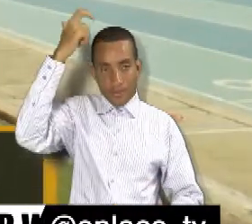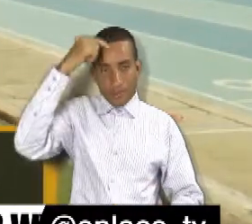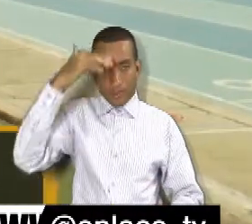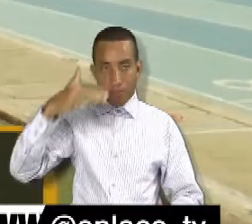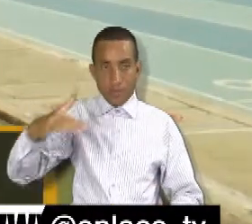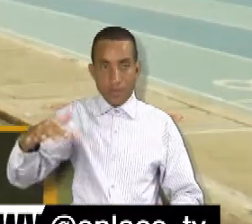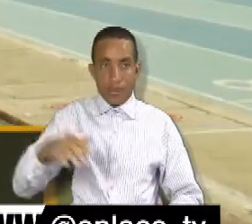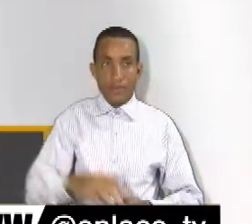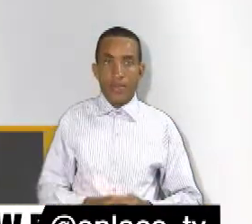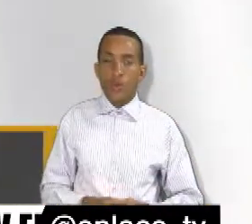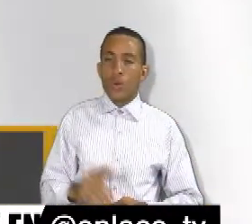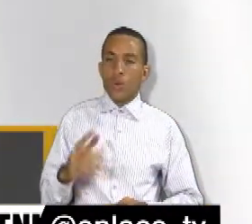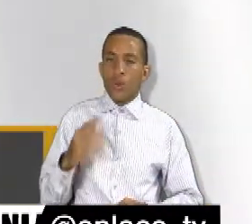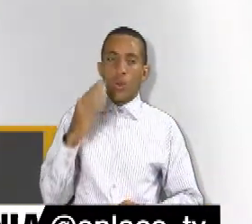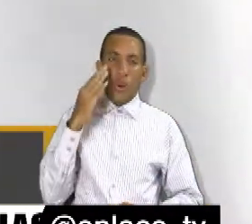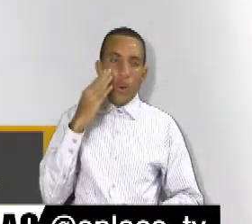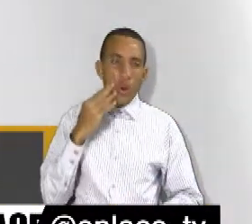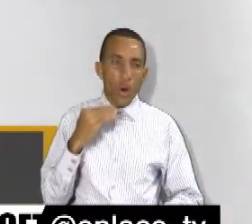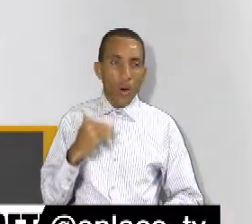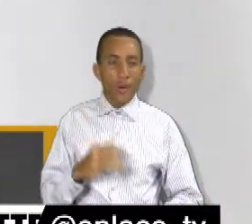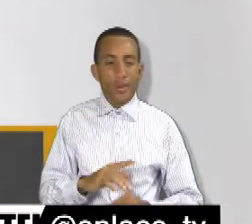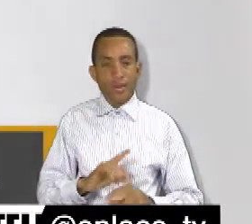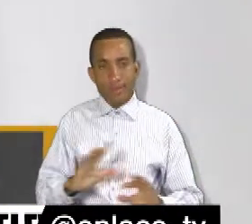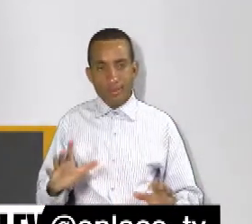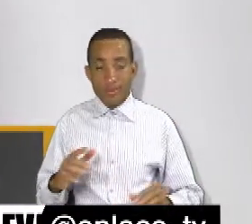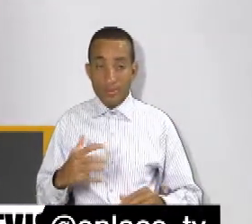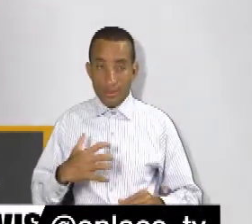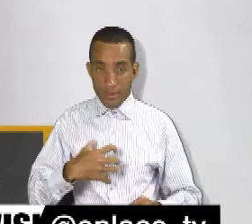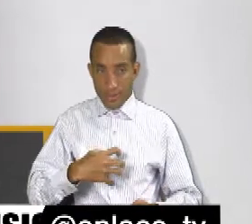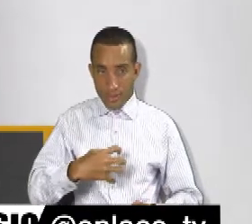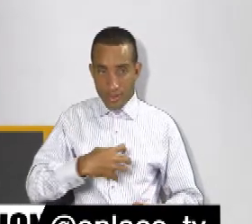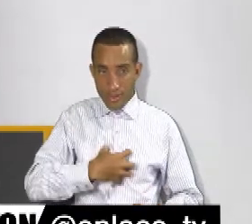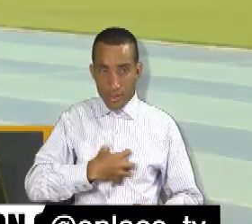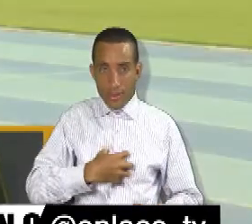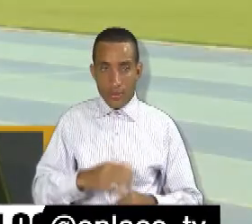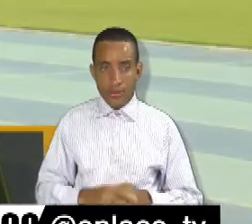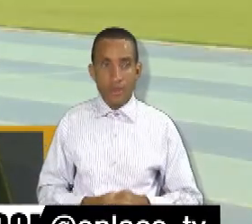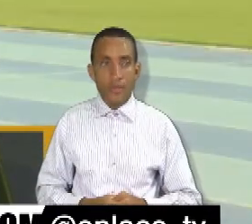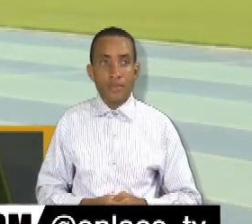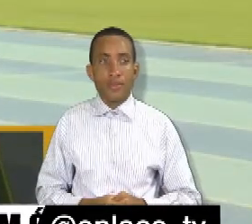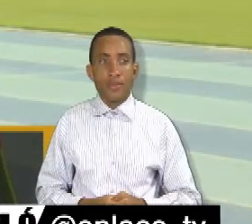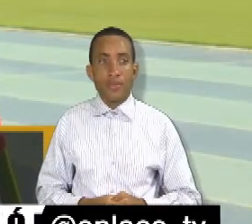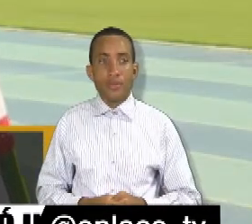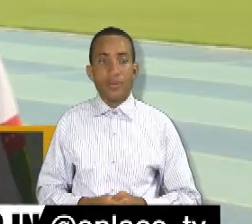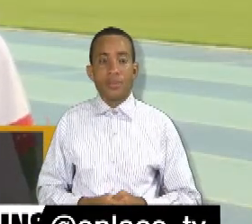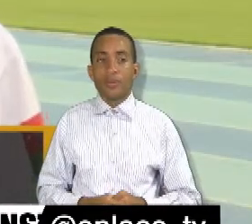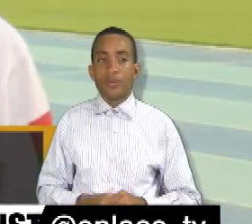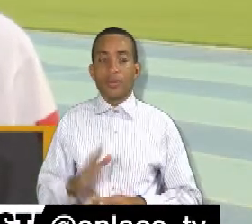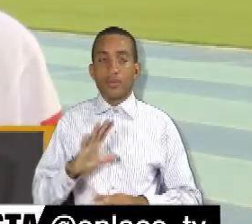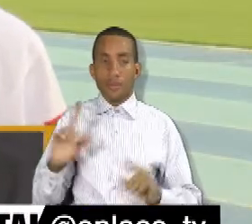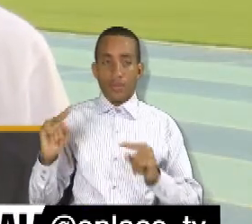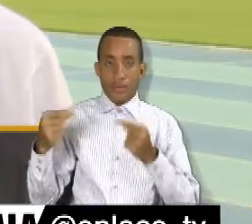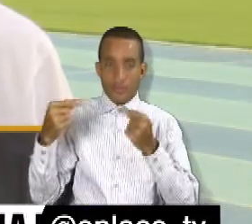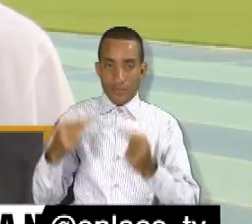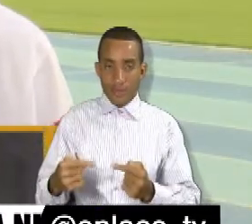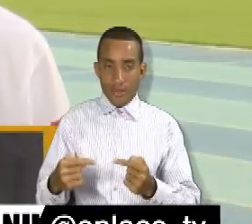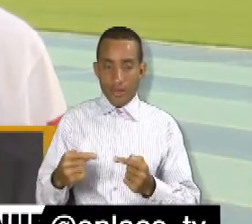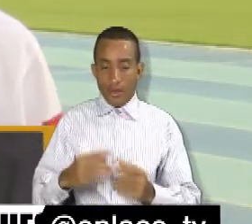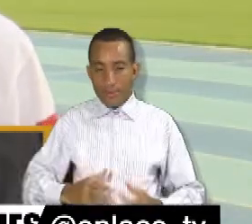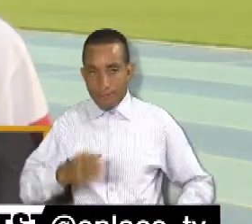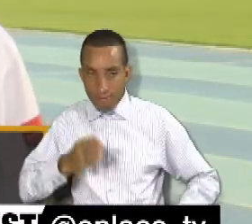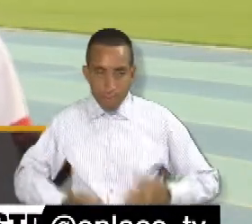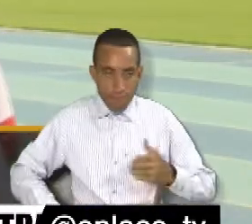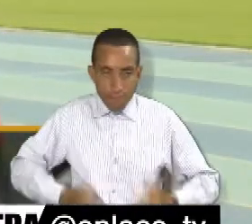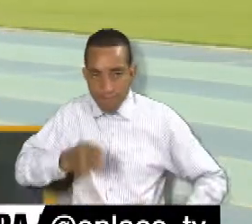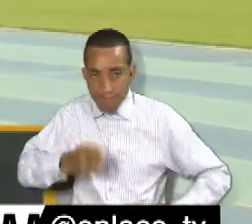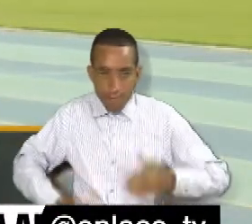de su corta edad, logró un triunfo significativo para el puerto petrolero. Participé en el campeonato juvenil de atletismo en el